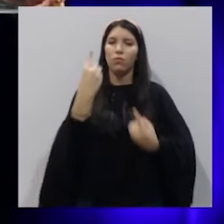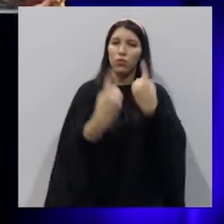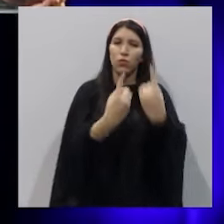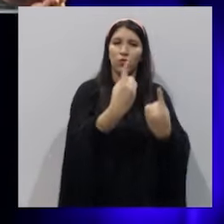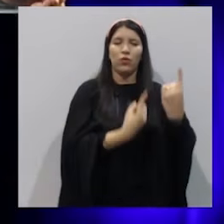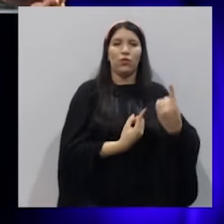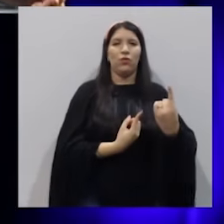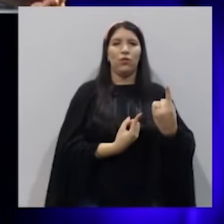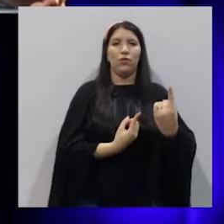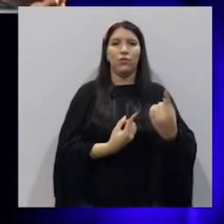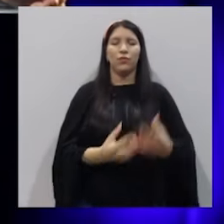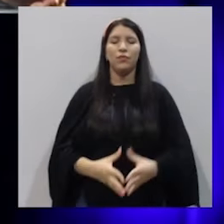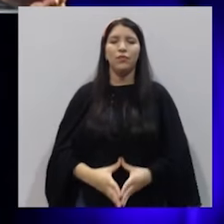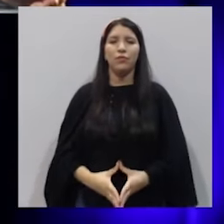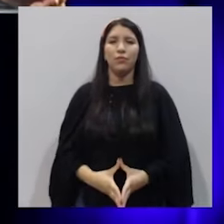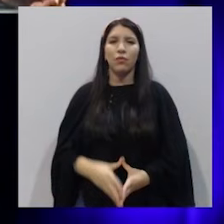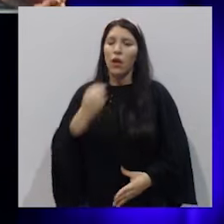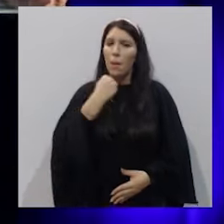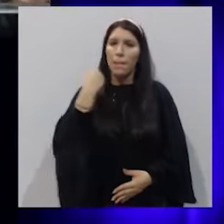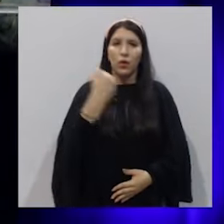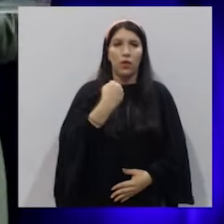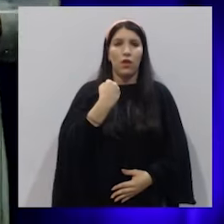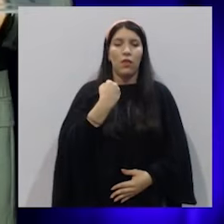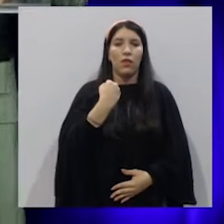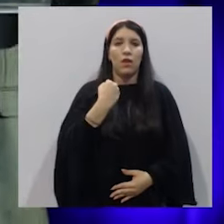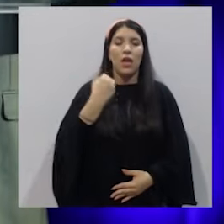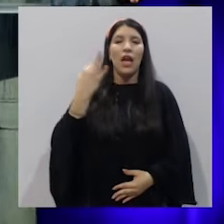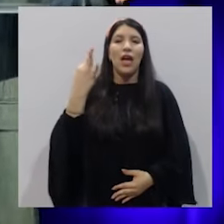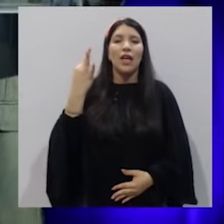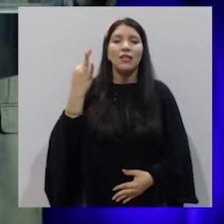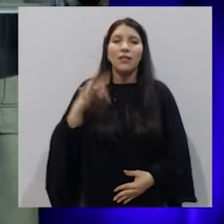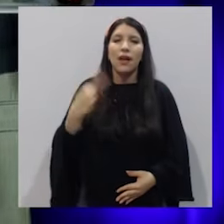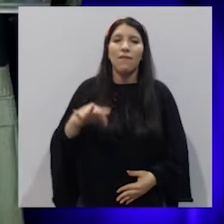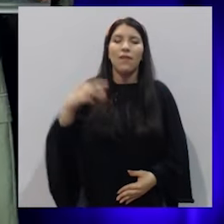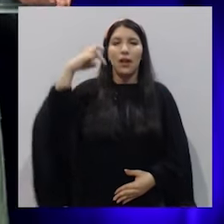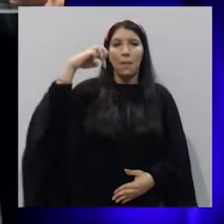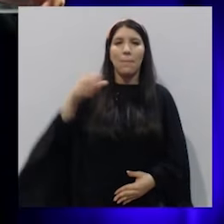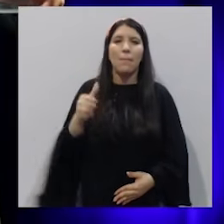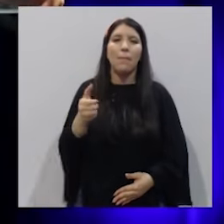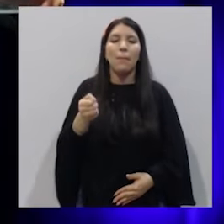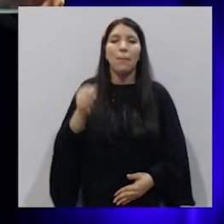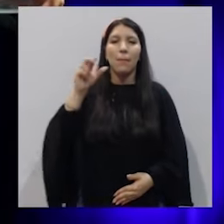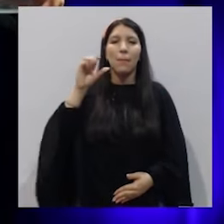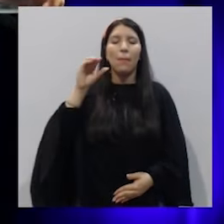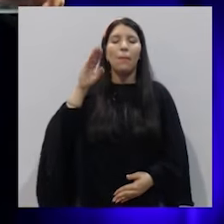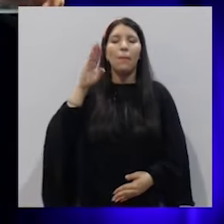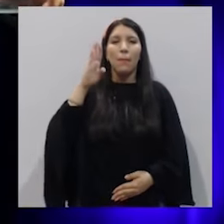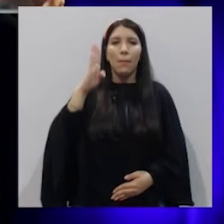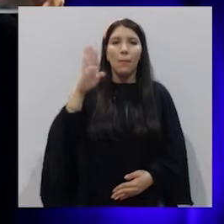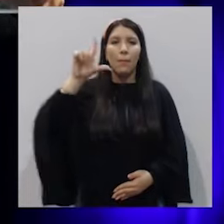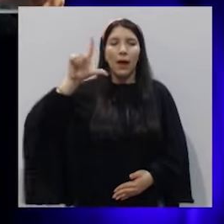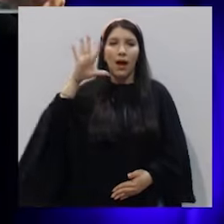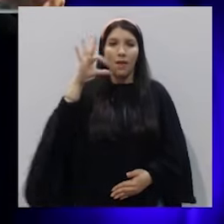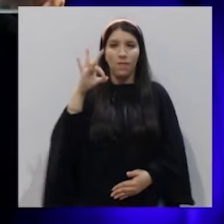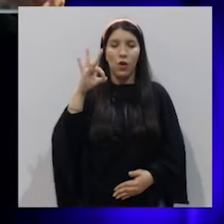pablo fue un fundador de iglesias y cada vez que pablo abría una iglesia él tenía carga por la iglesia